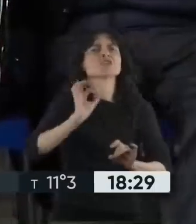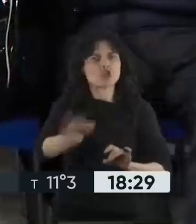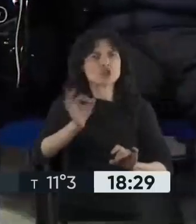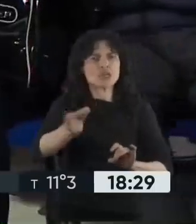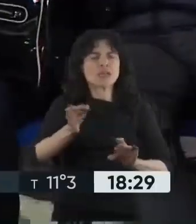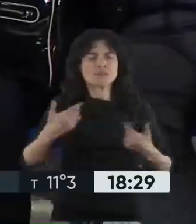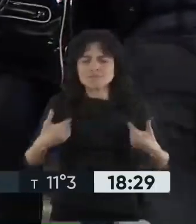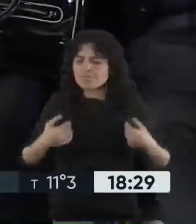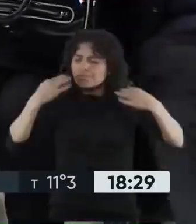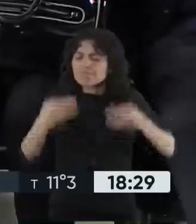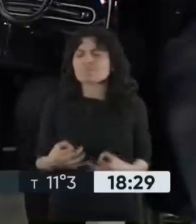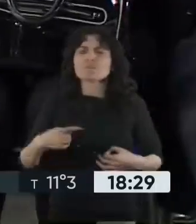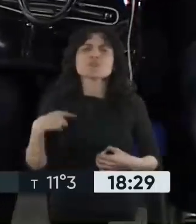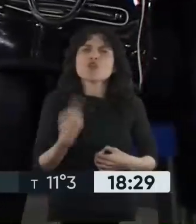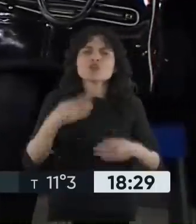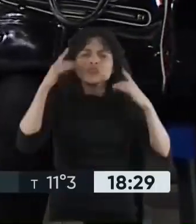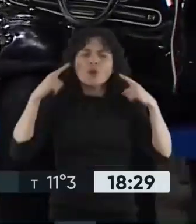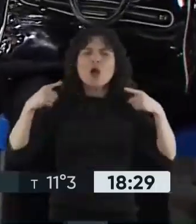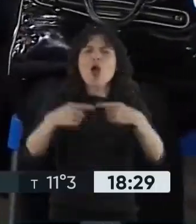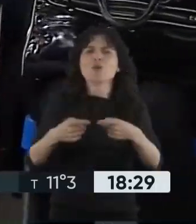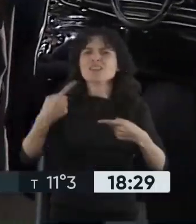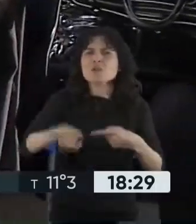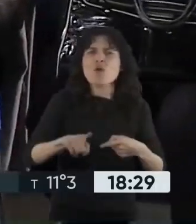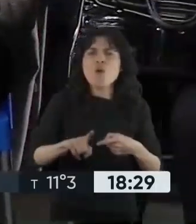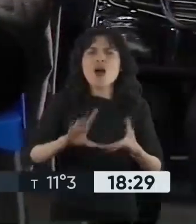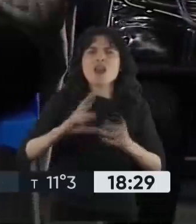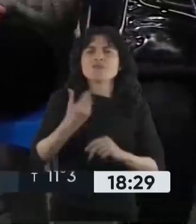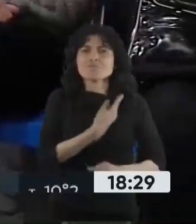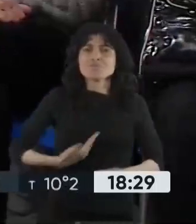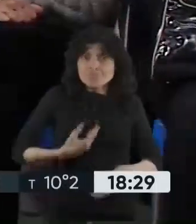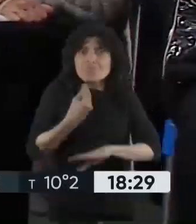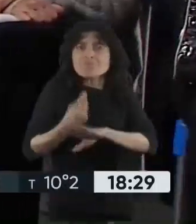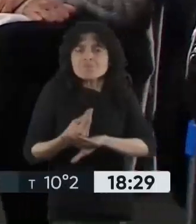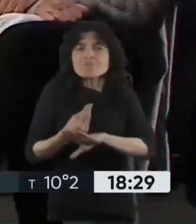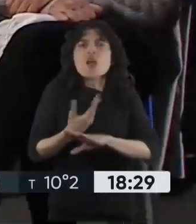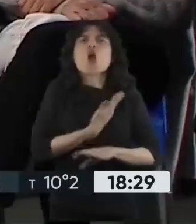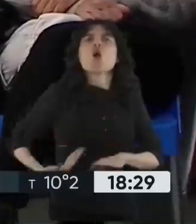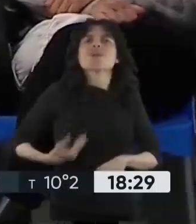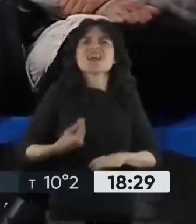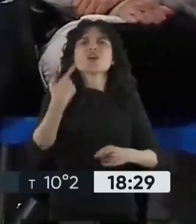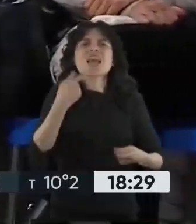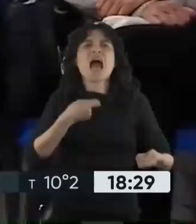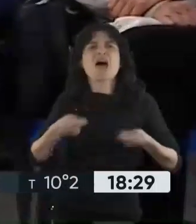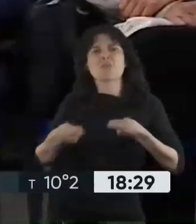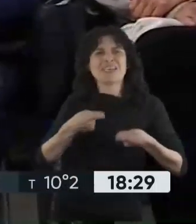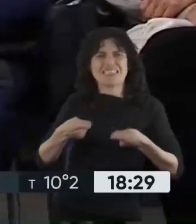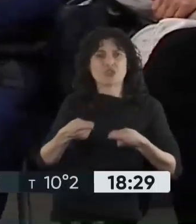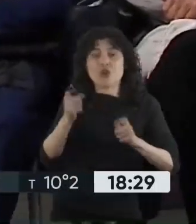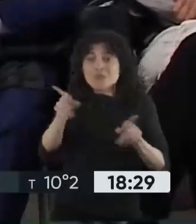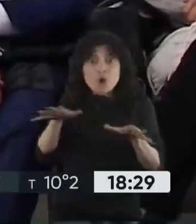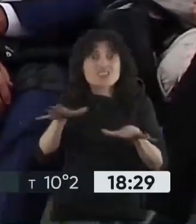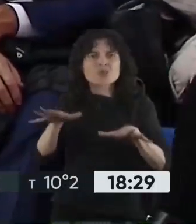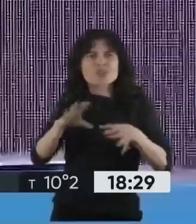debemos definitivamente centrarnos en que gobernar es también administrar esas tensiones y hacerlo